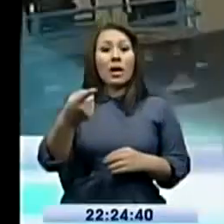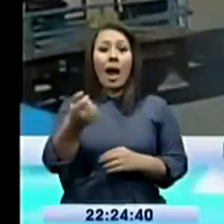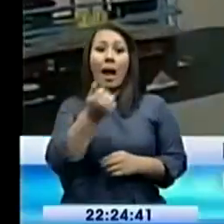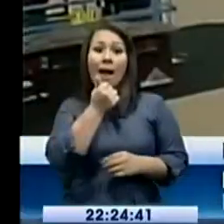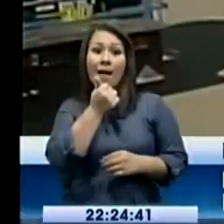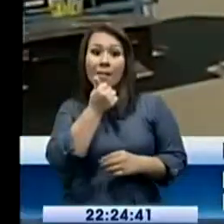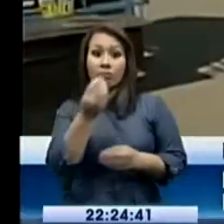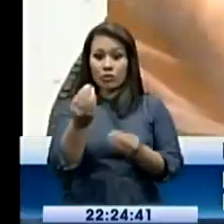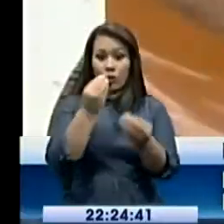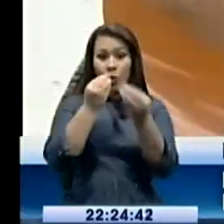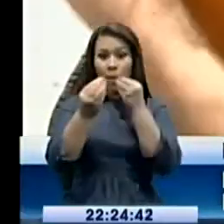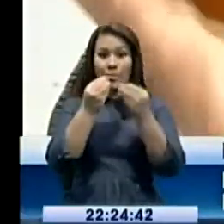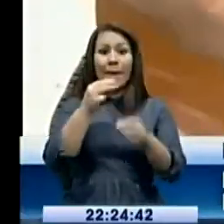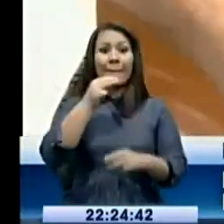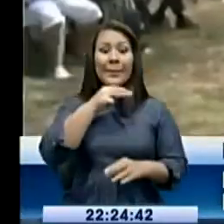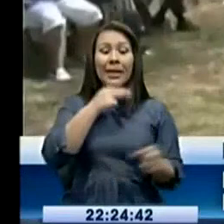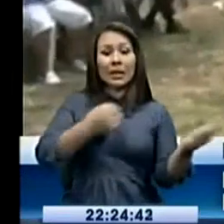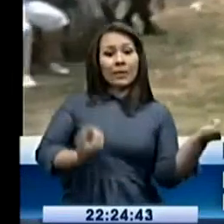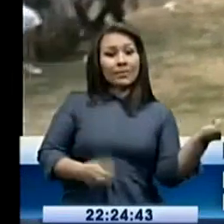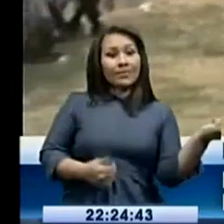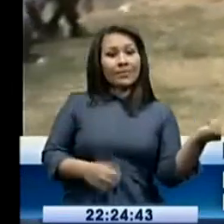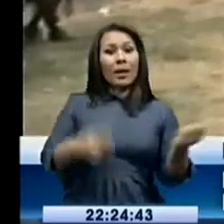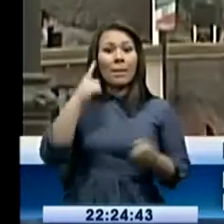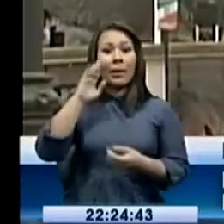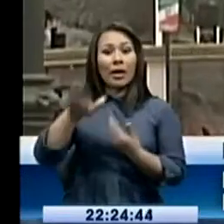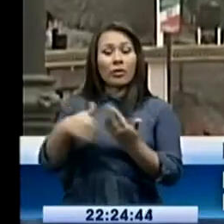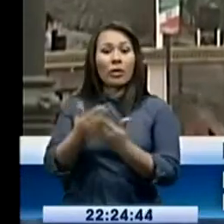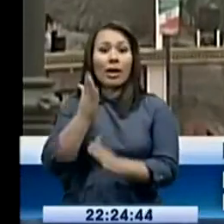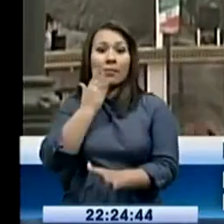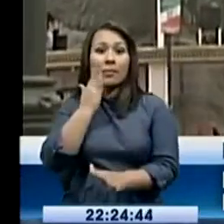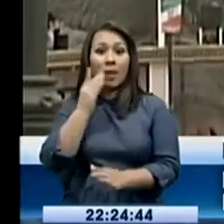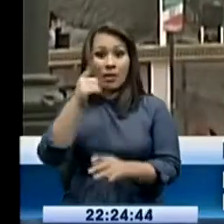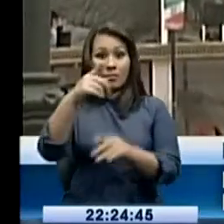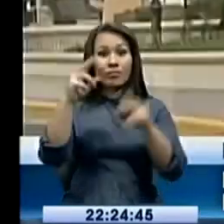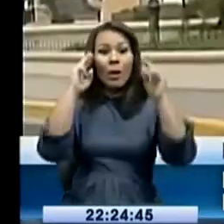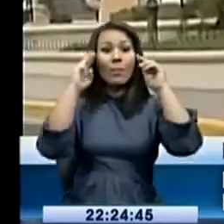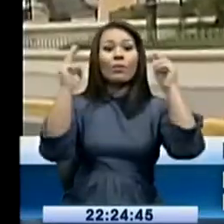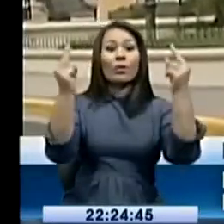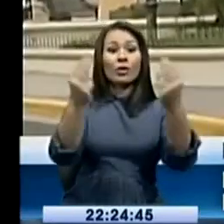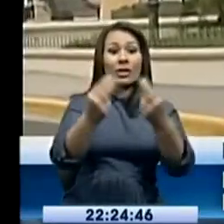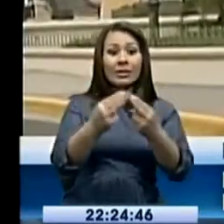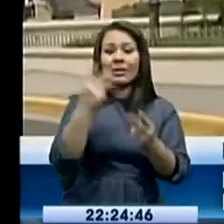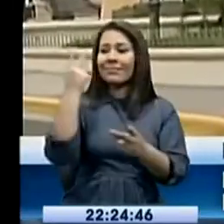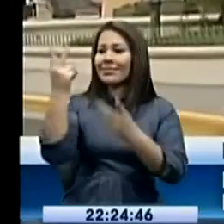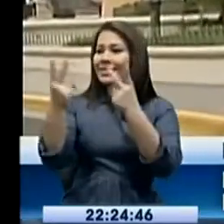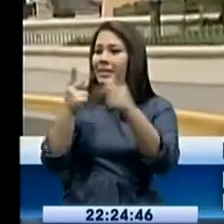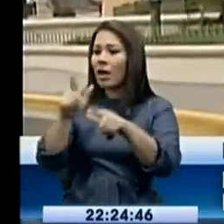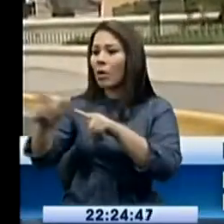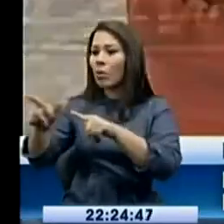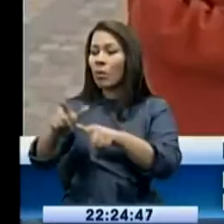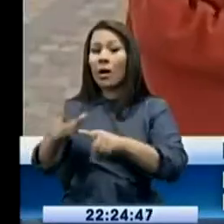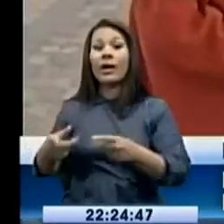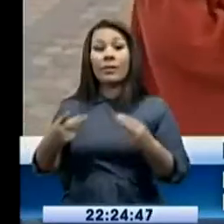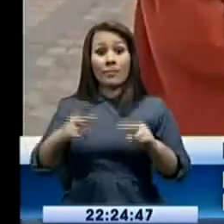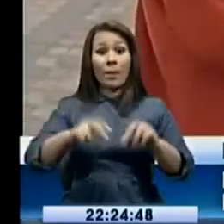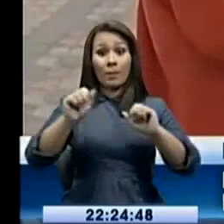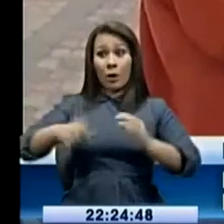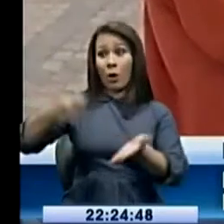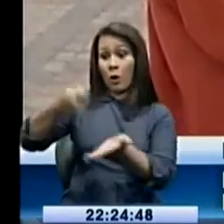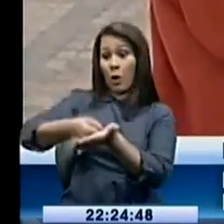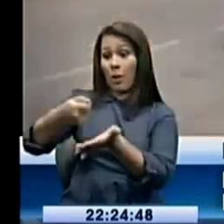En Manta se desarrollará un acto especial para las madres. En Montecristi se recorrerá la ciudad Alfaro y se podrán